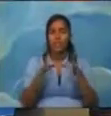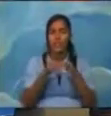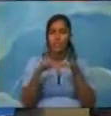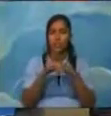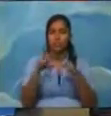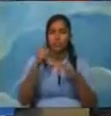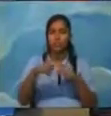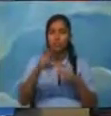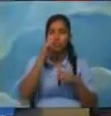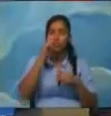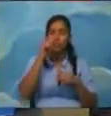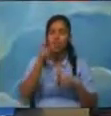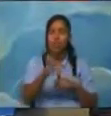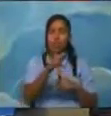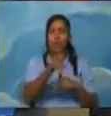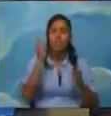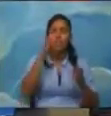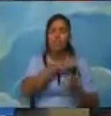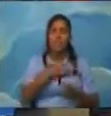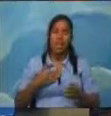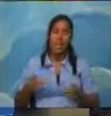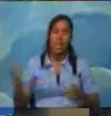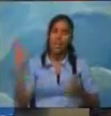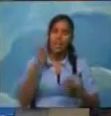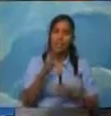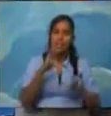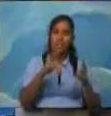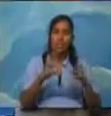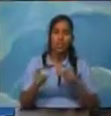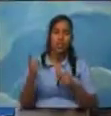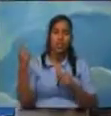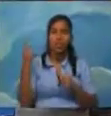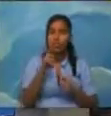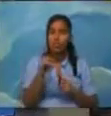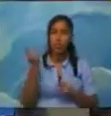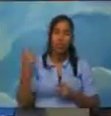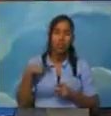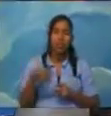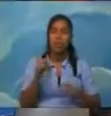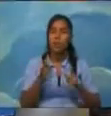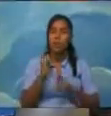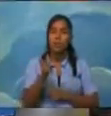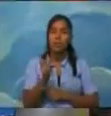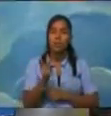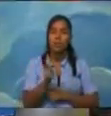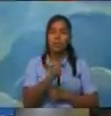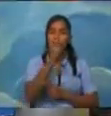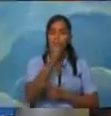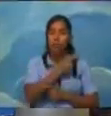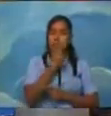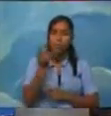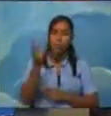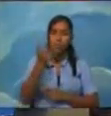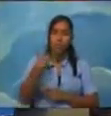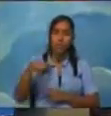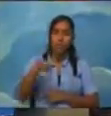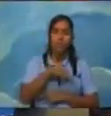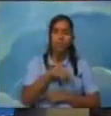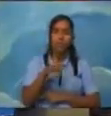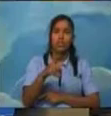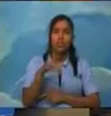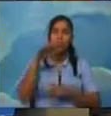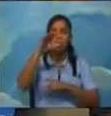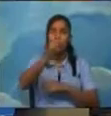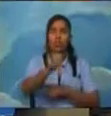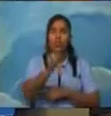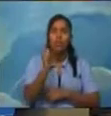judío que quiera regresar a su tierra y no tiene para el pasaje, ocúpenos a nosotros, le vamos a comprar